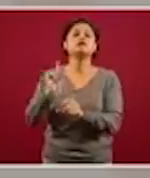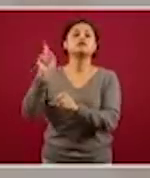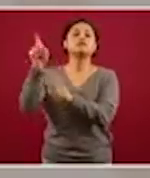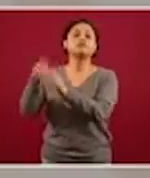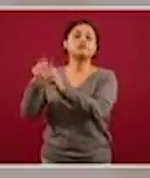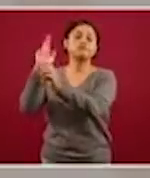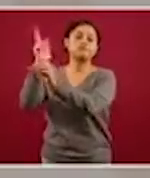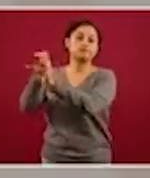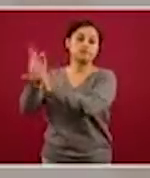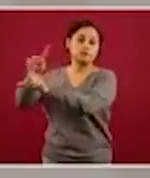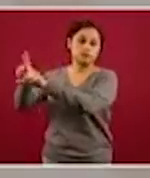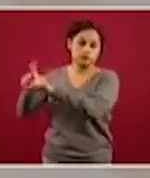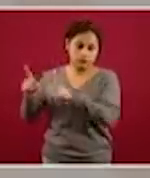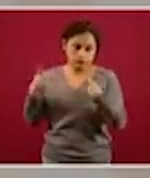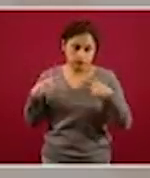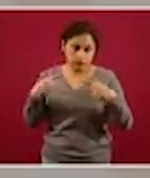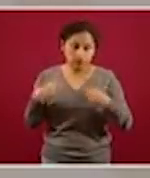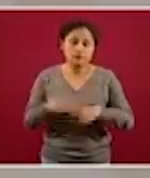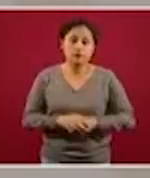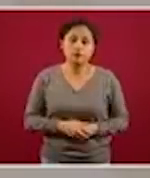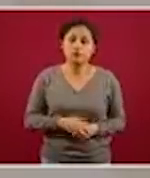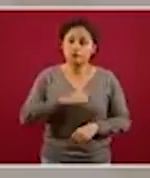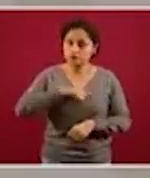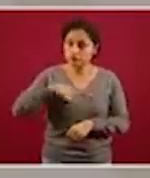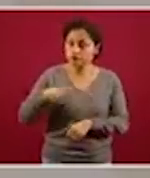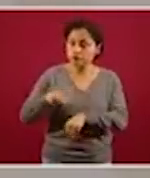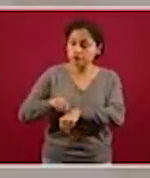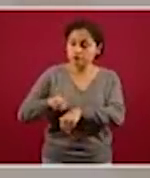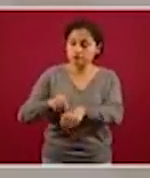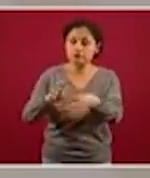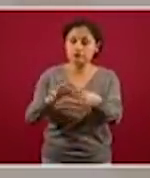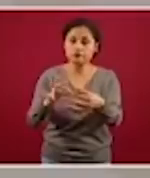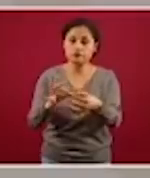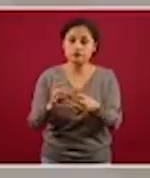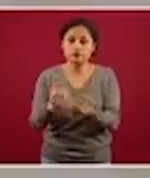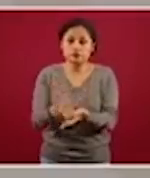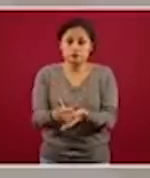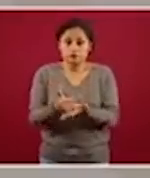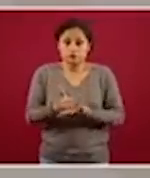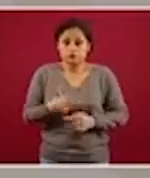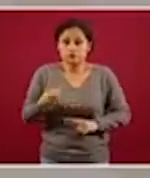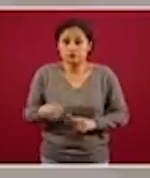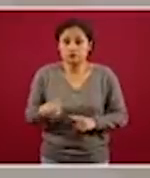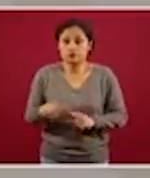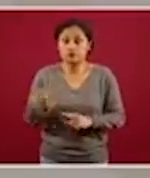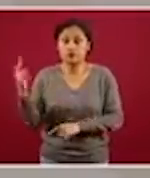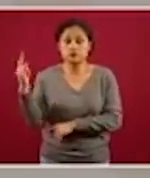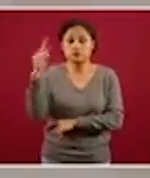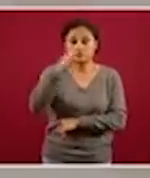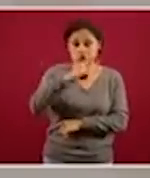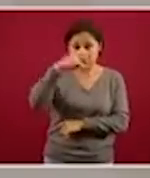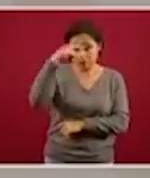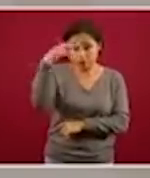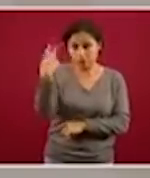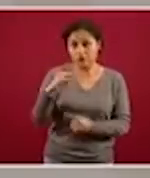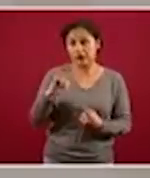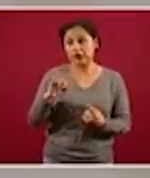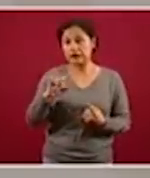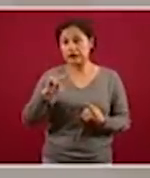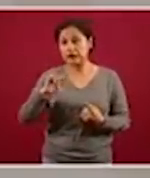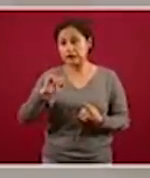día a día. Para ello hemos contado con el apoyo de las aerolíneas mexicanas, Interjet,